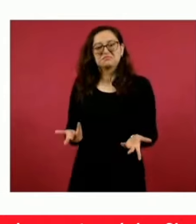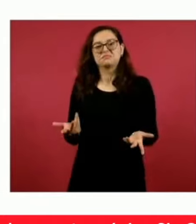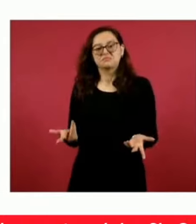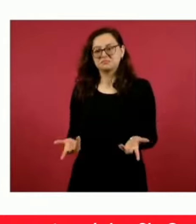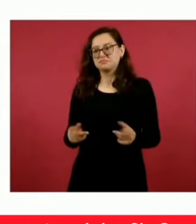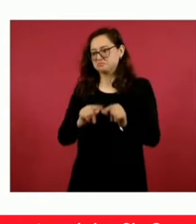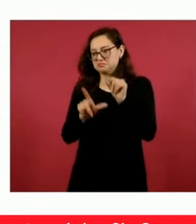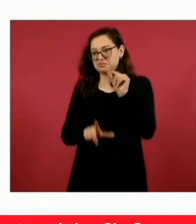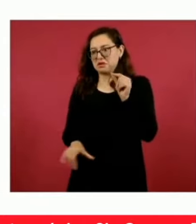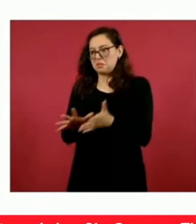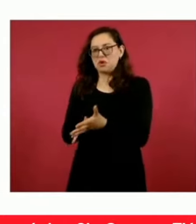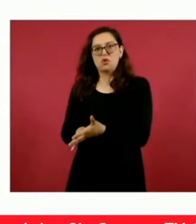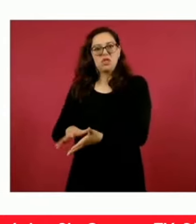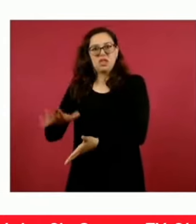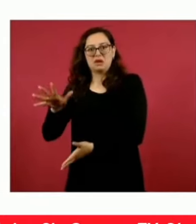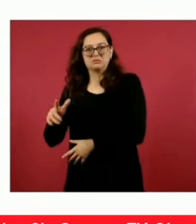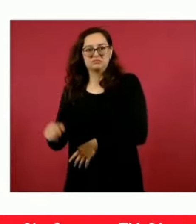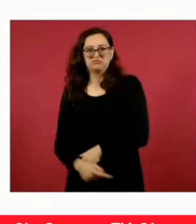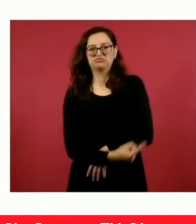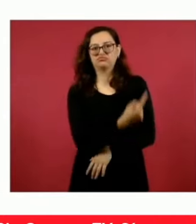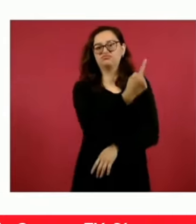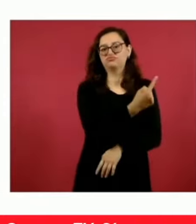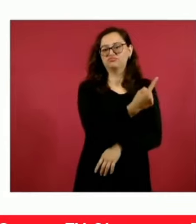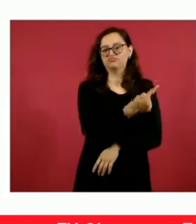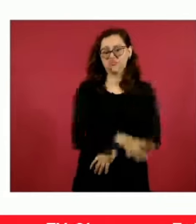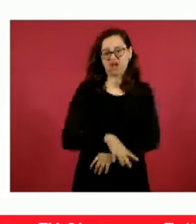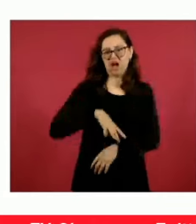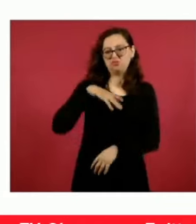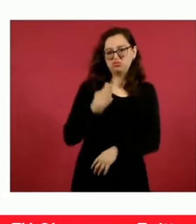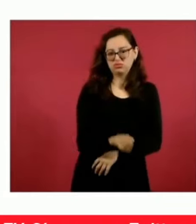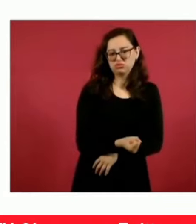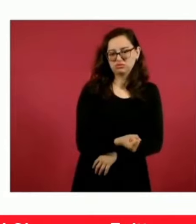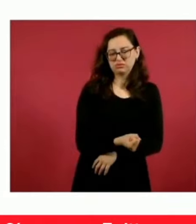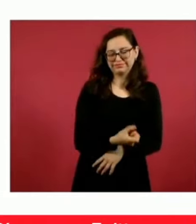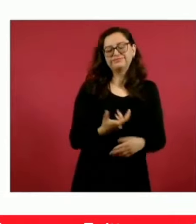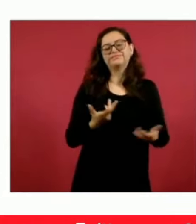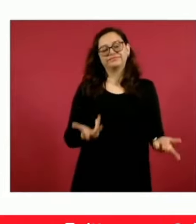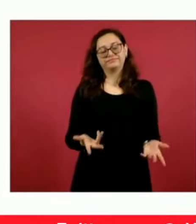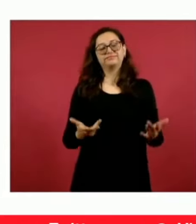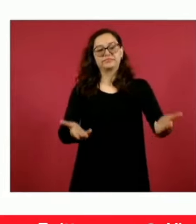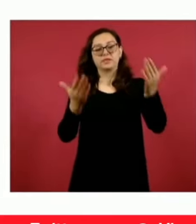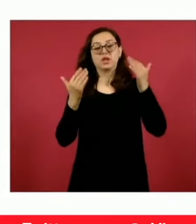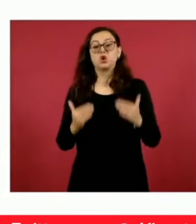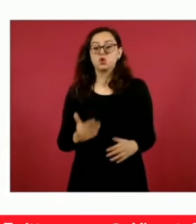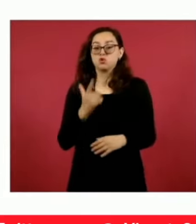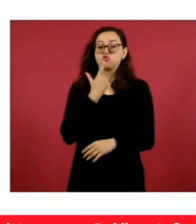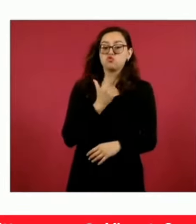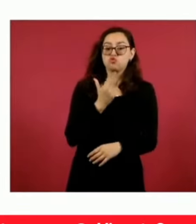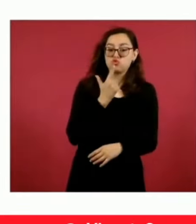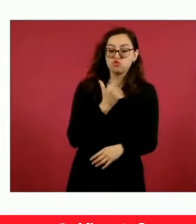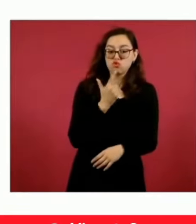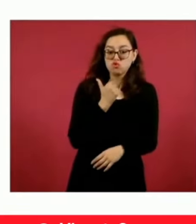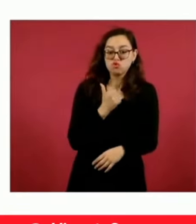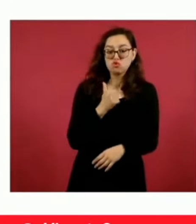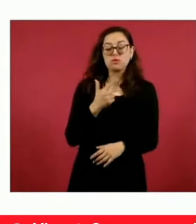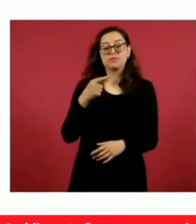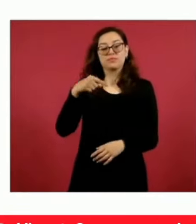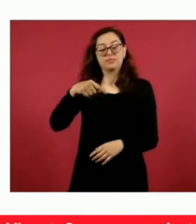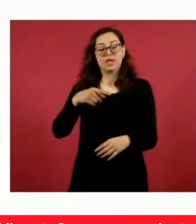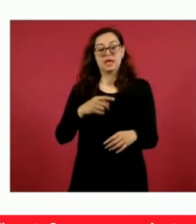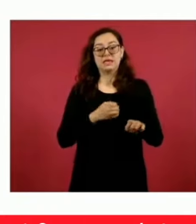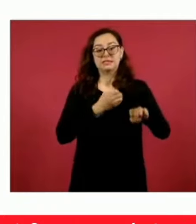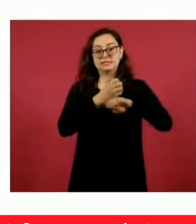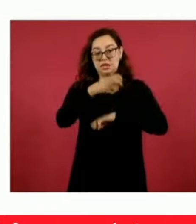en todo el país sin embargo pasamos con una franquicia de shell en el caso de la gasolina Premium con precios altos aquí en nacalpan